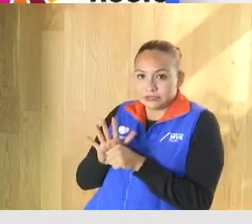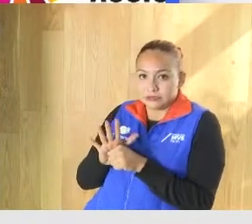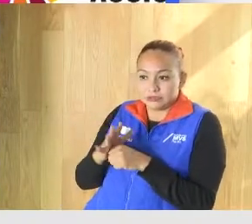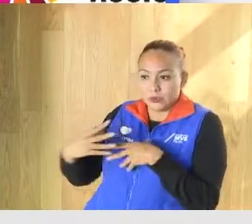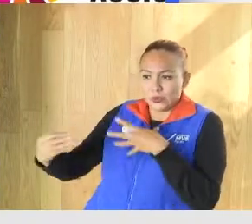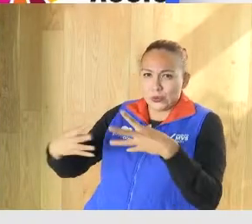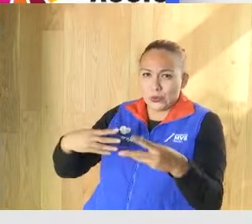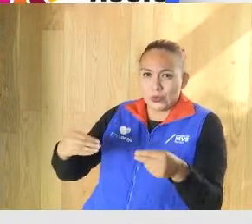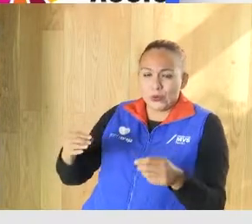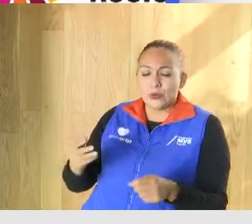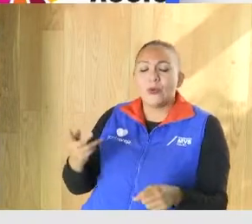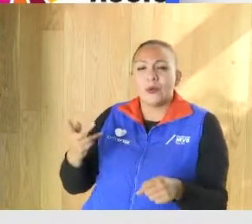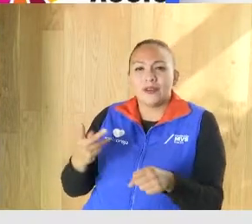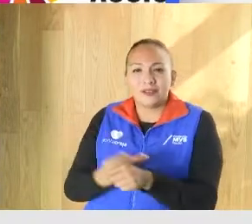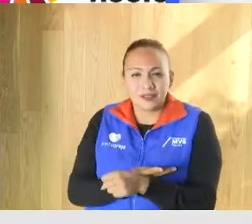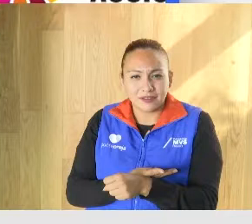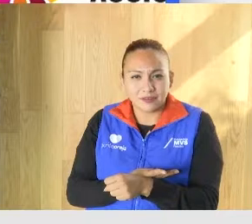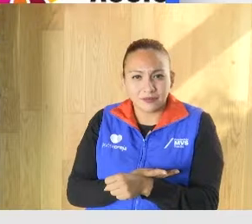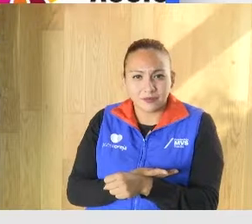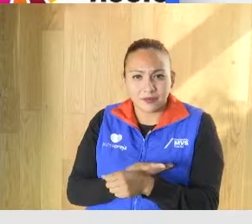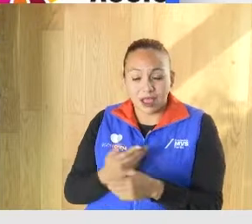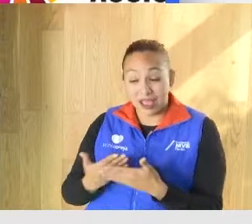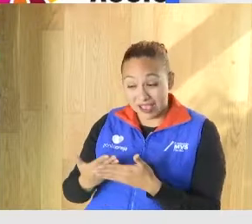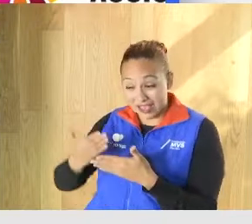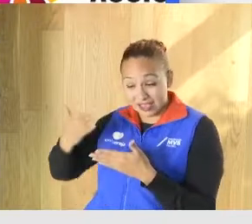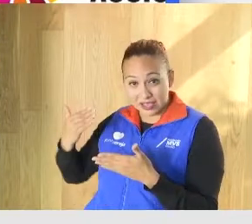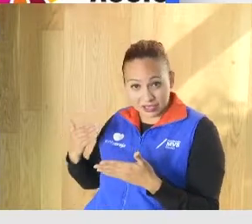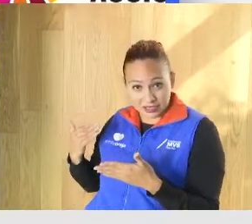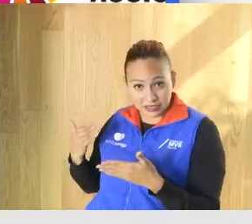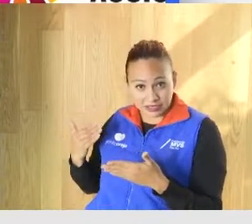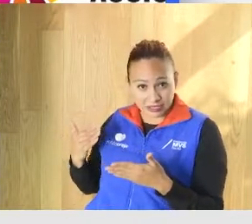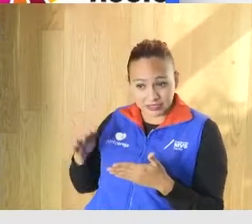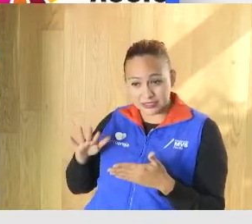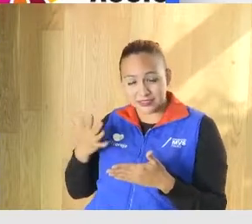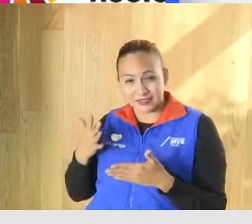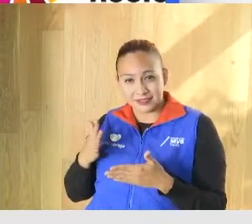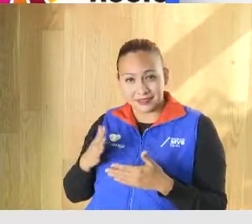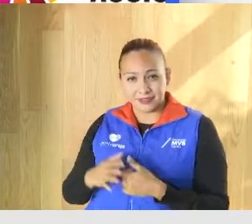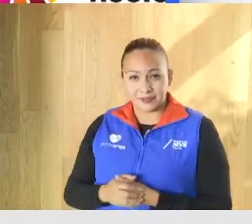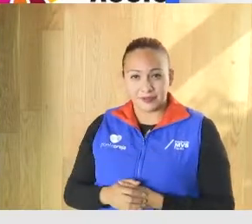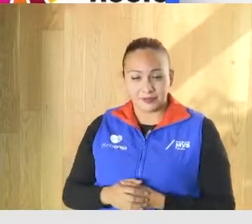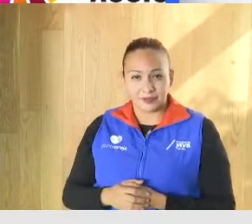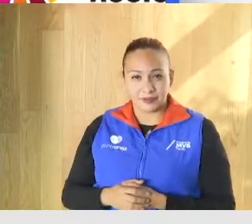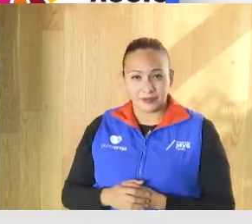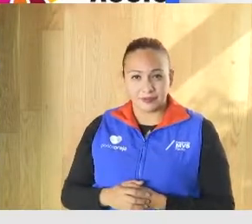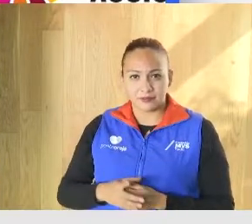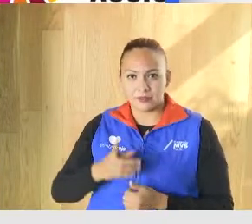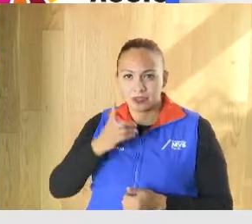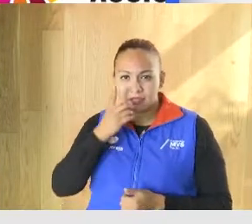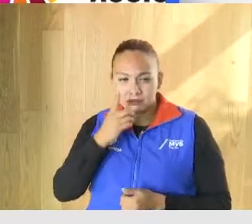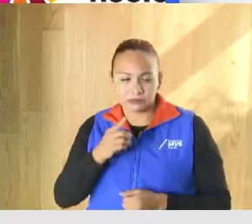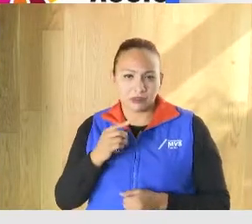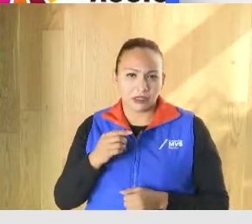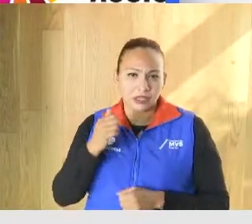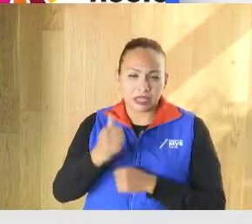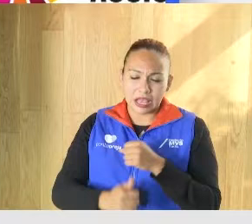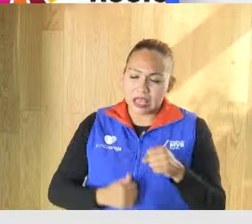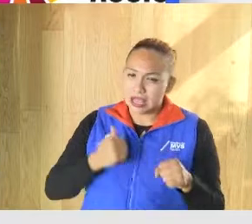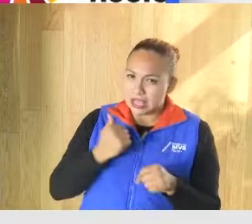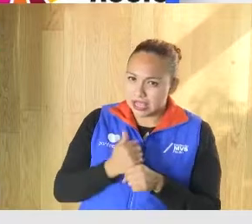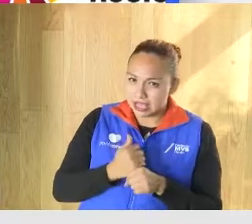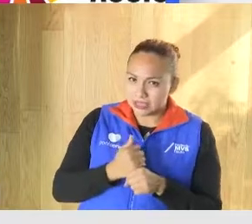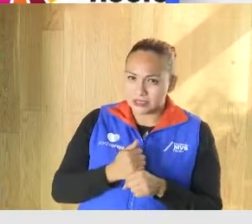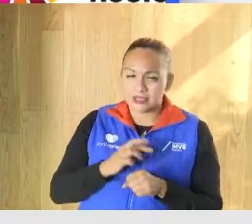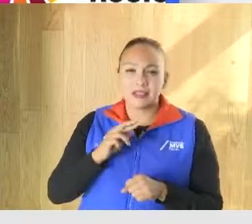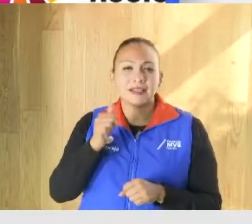COVID-19, también se lanzaba justamente antes, a principio de año, en Davos, ¿no? Ya sabéis que cada año en Davos